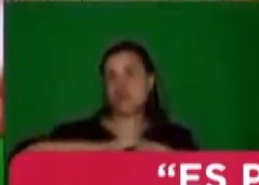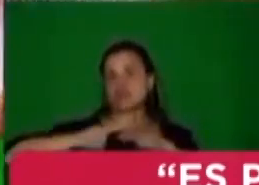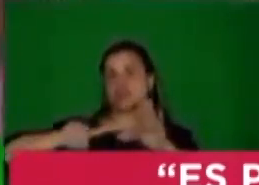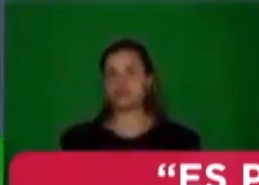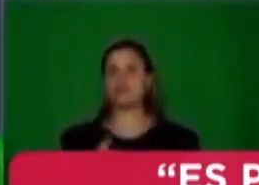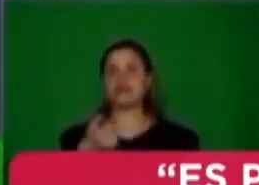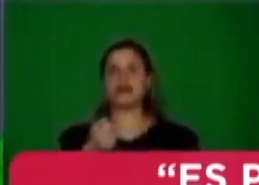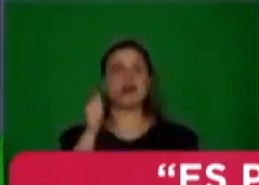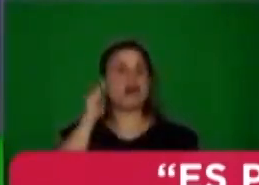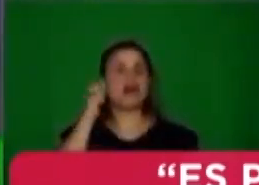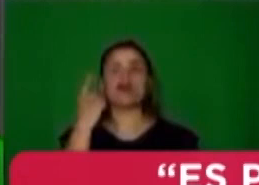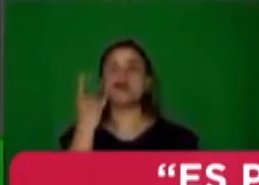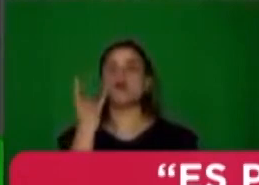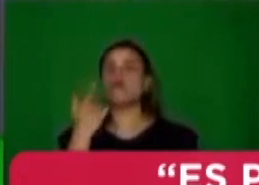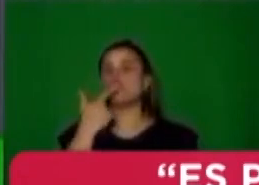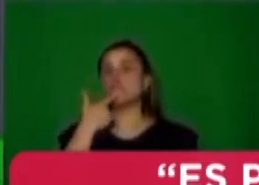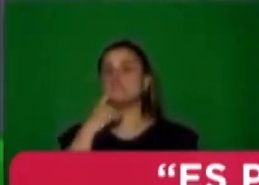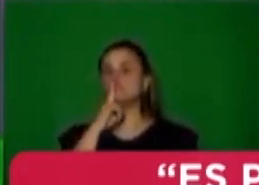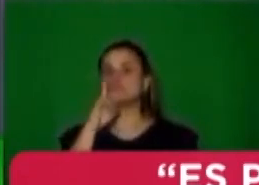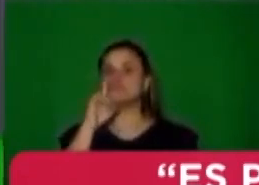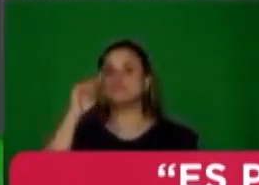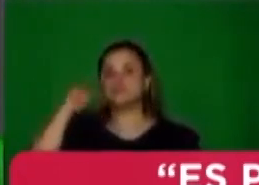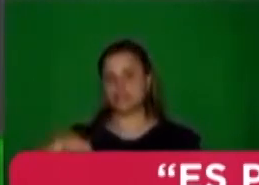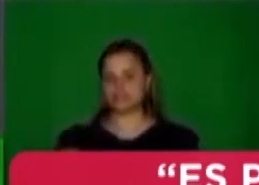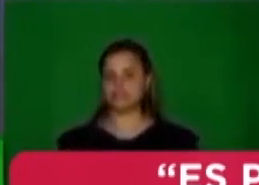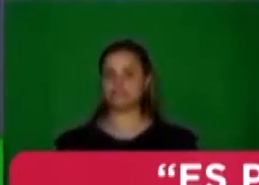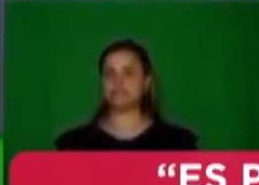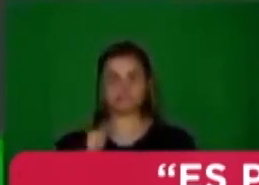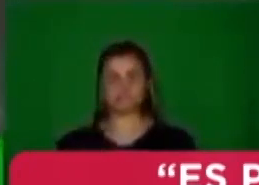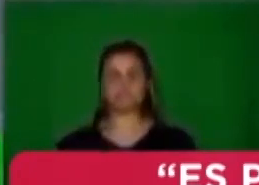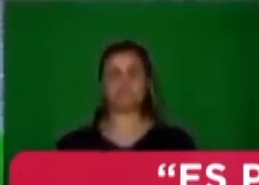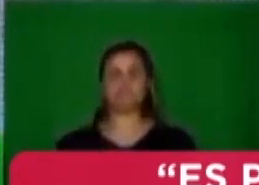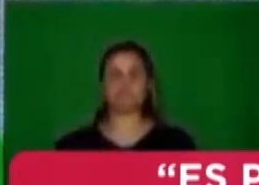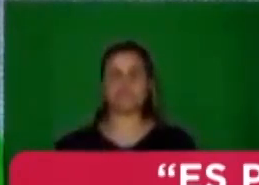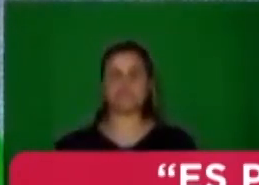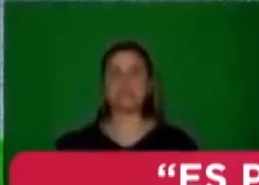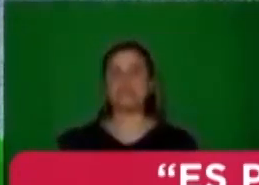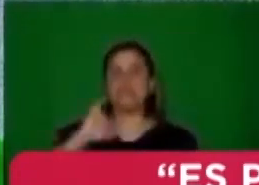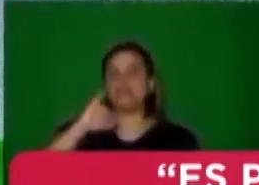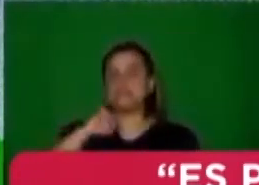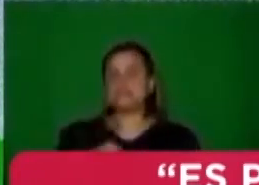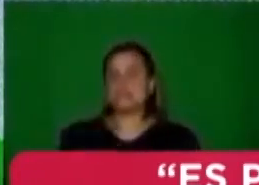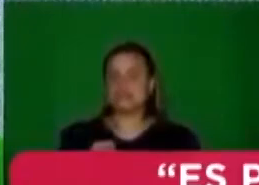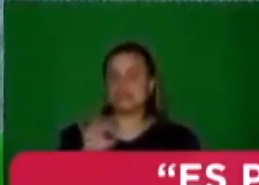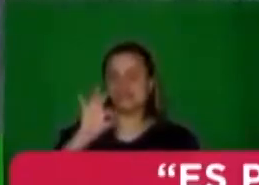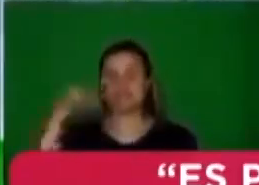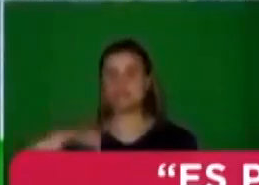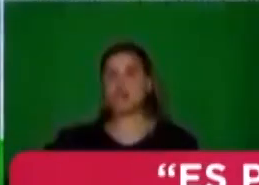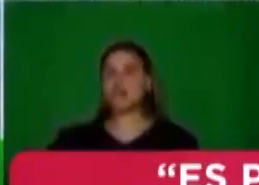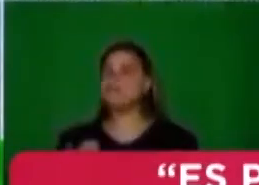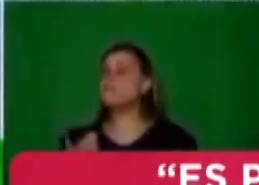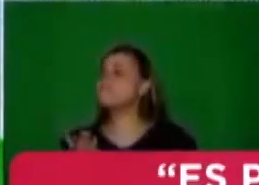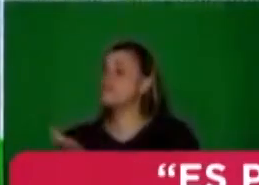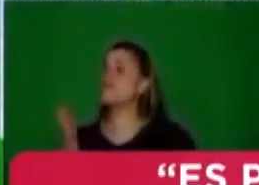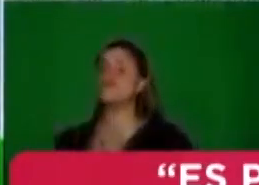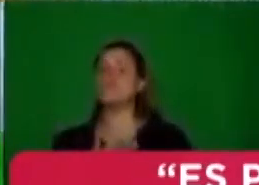los debates, sobre todo porque en términos, y si me permitís, en términos de comunicación política, es tan importante lo que ocurre